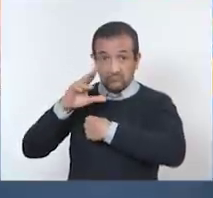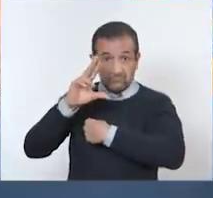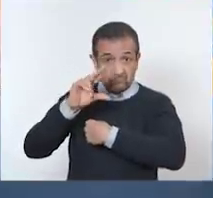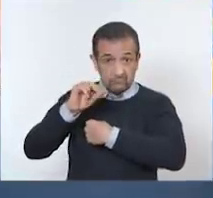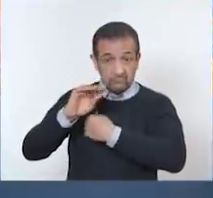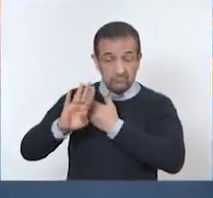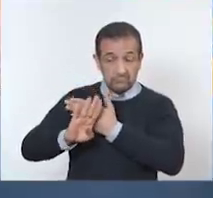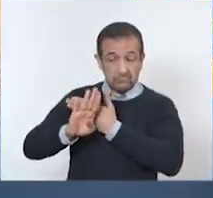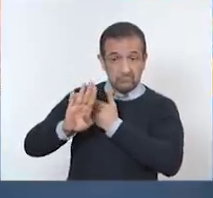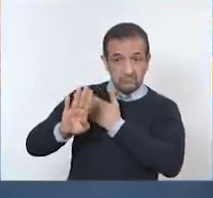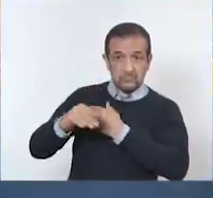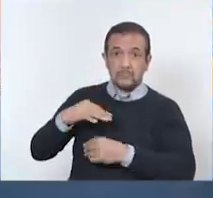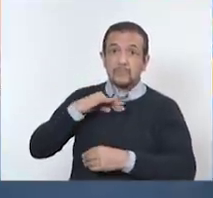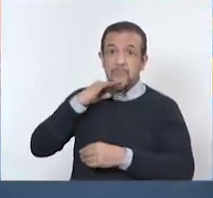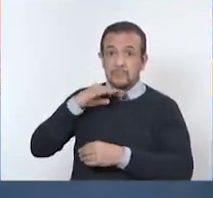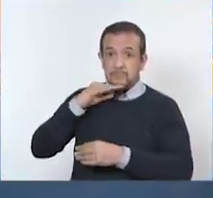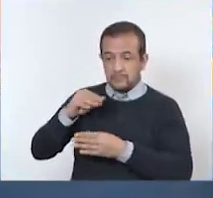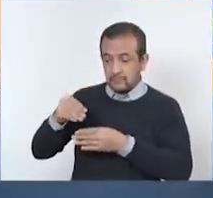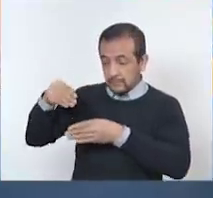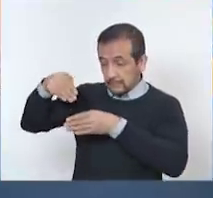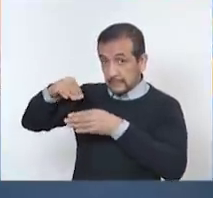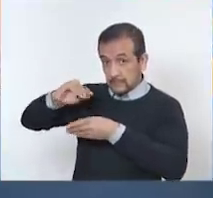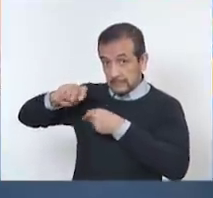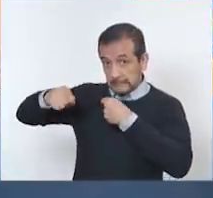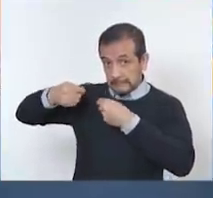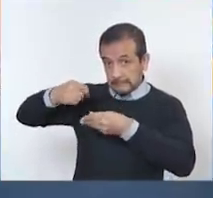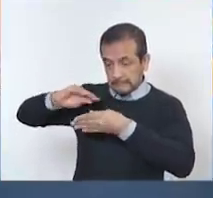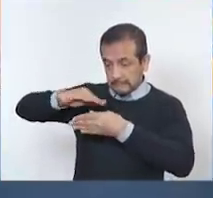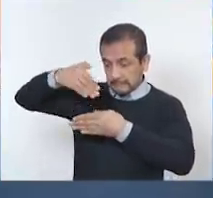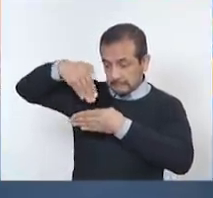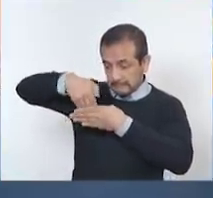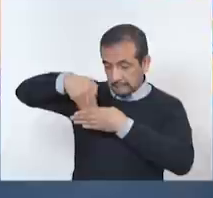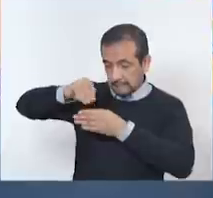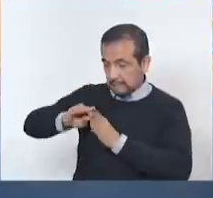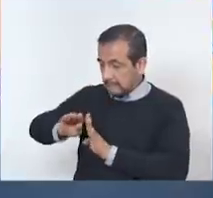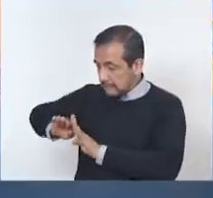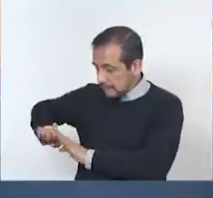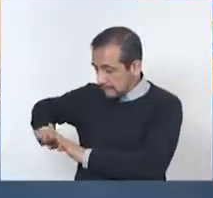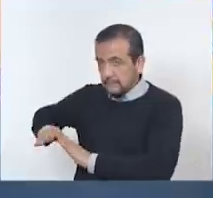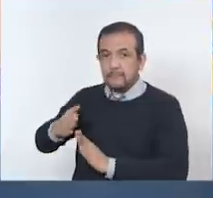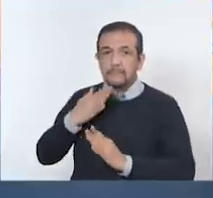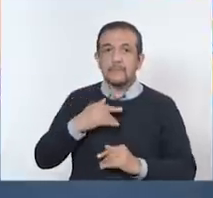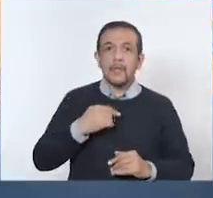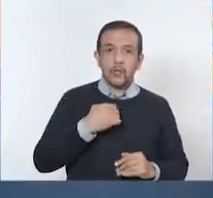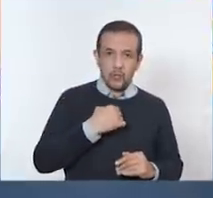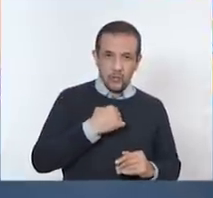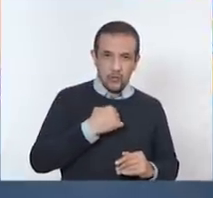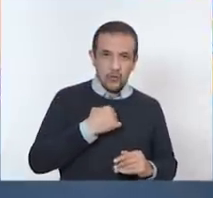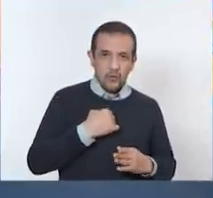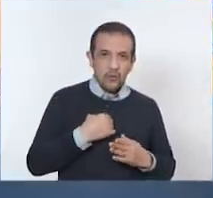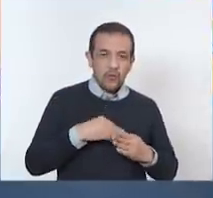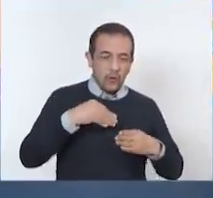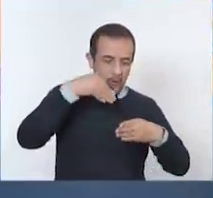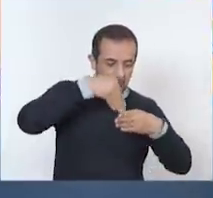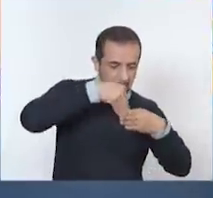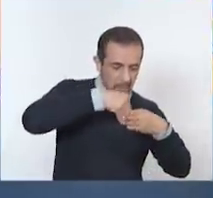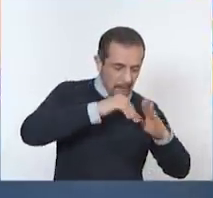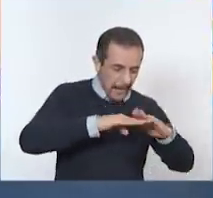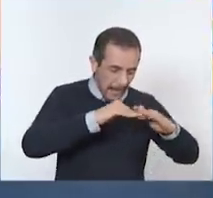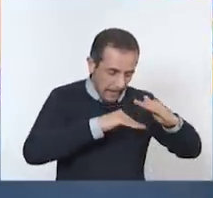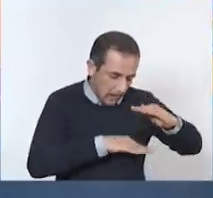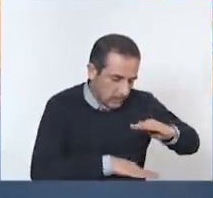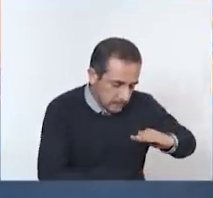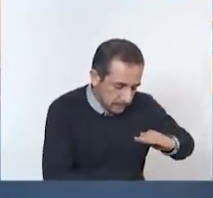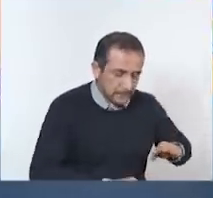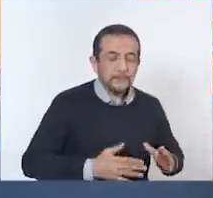la parte externa para evitar contaminación. Lo guardaremos en una bolsa para utilizarlo nuevamente. Yo lo voy a poner en mi bolsa de aquí abajito. Muy